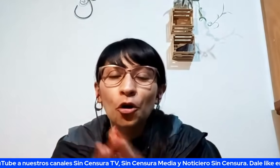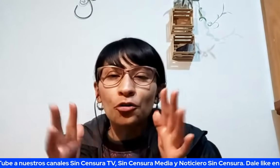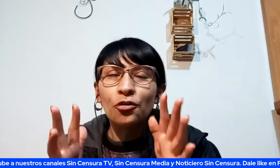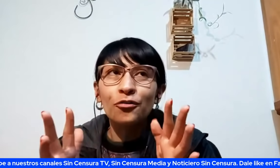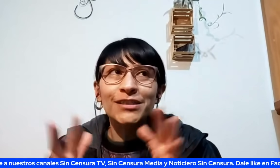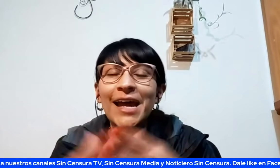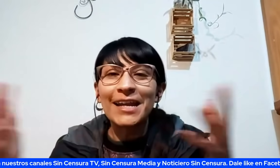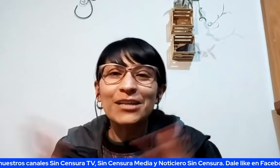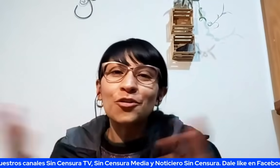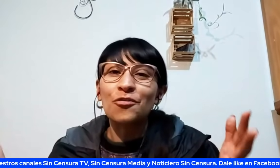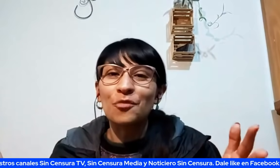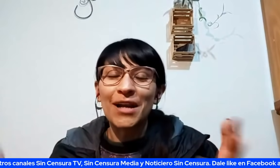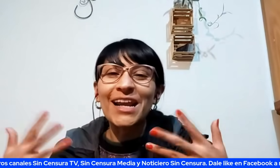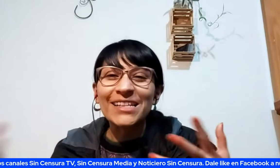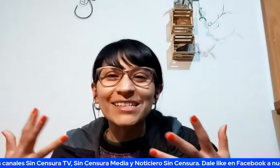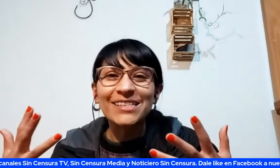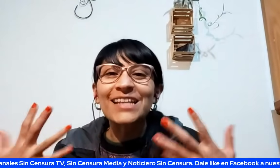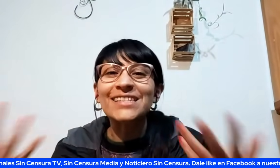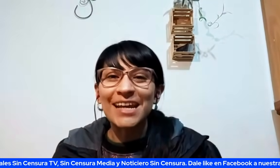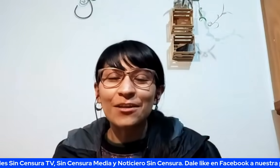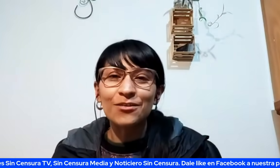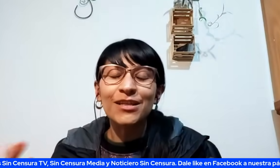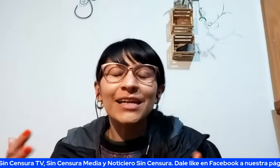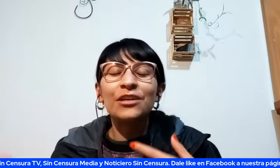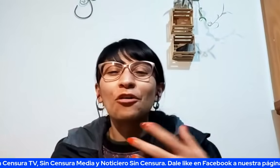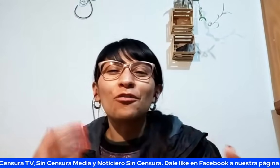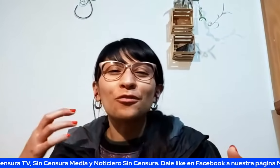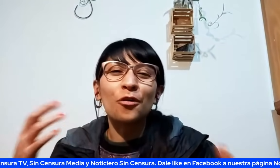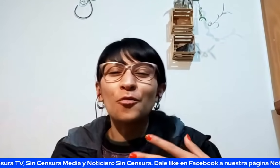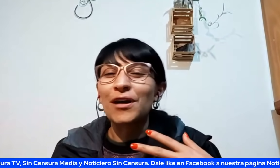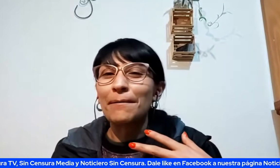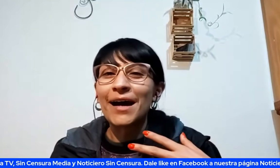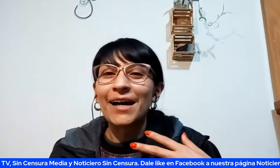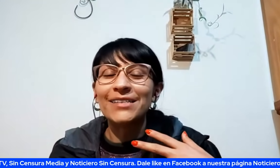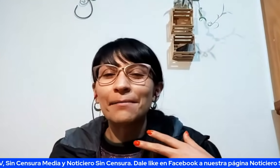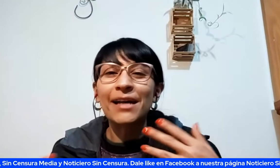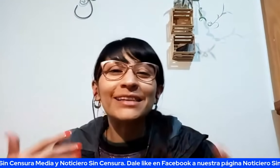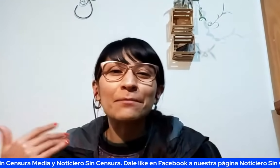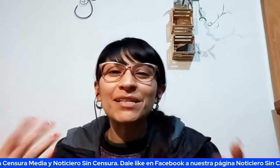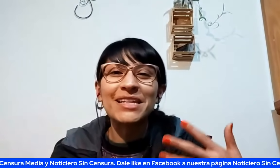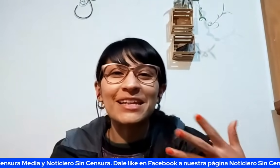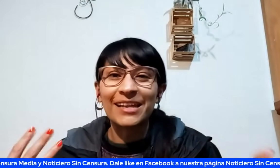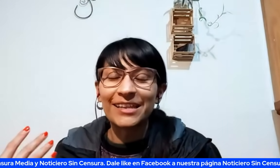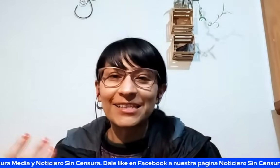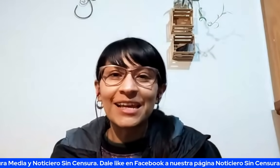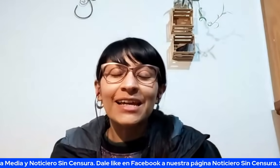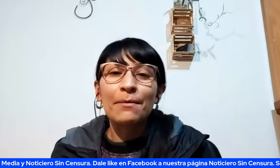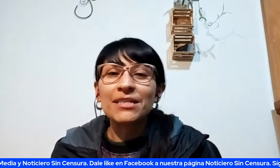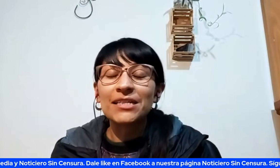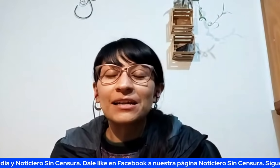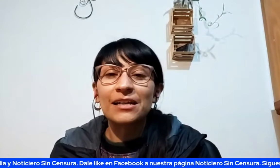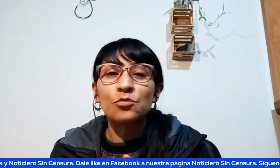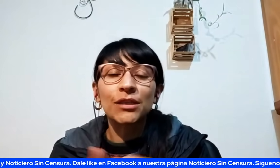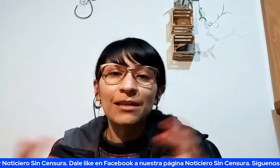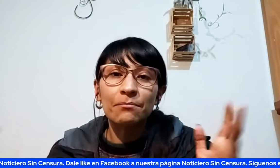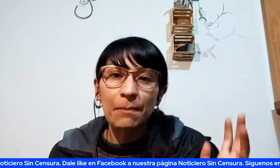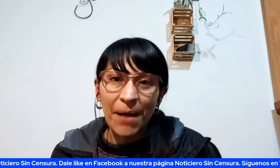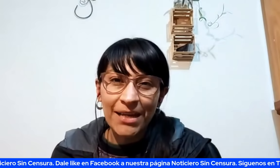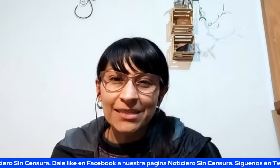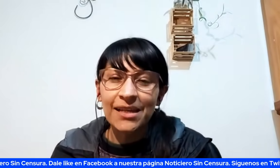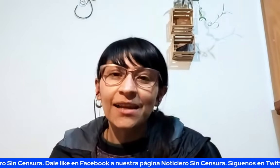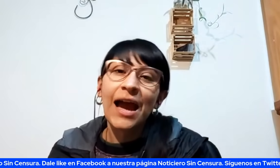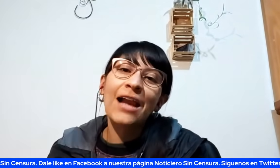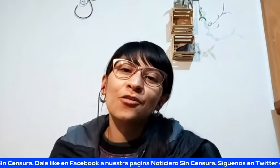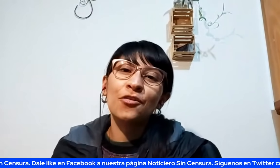ahora no se han hecho como análisis tan serios, y todo como que se va en dimes y diretes que a veces resultan,